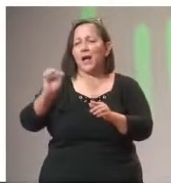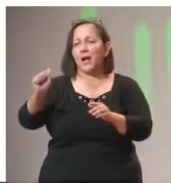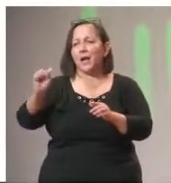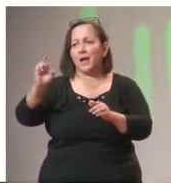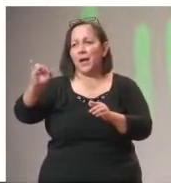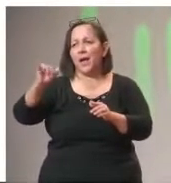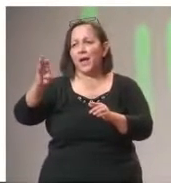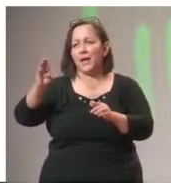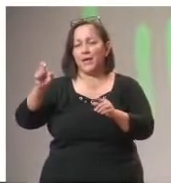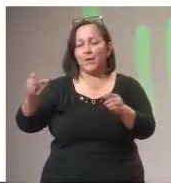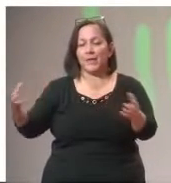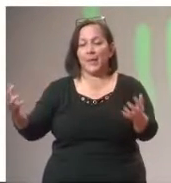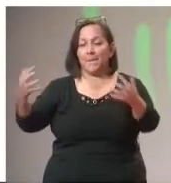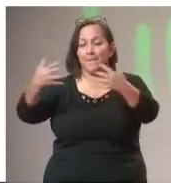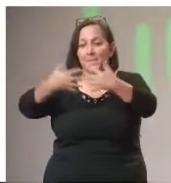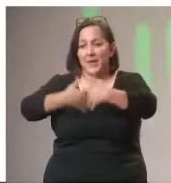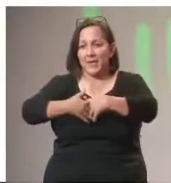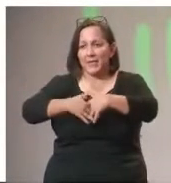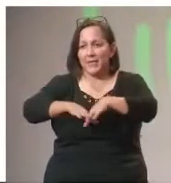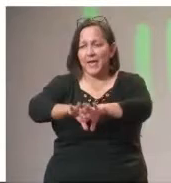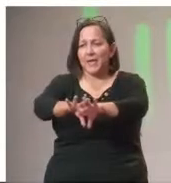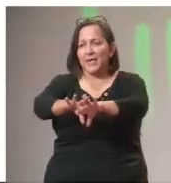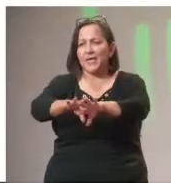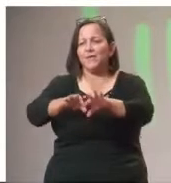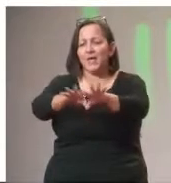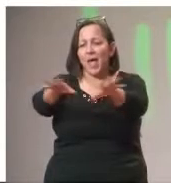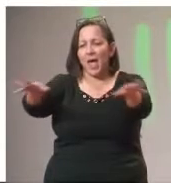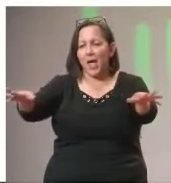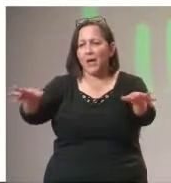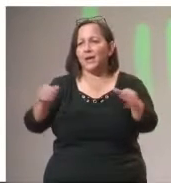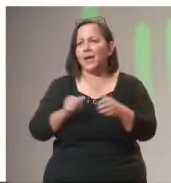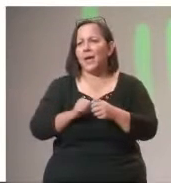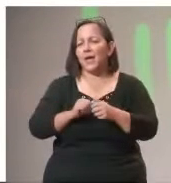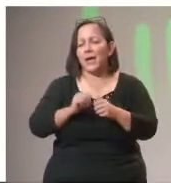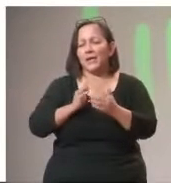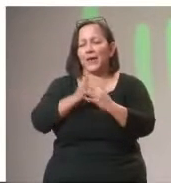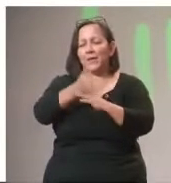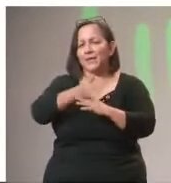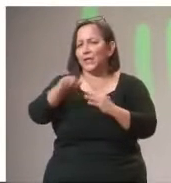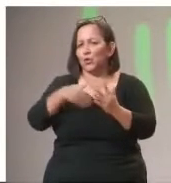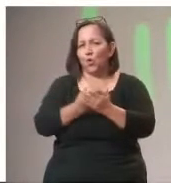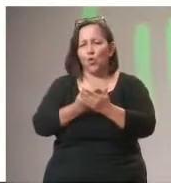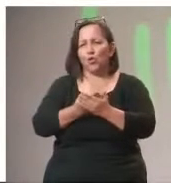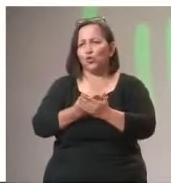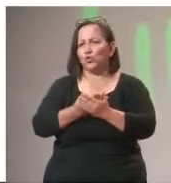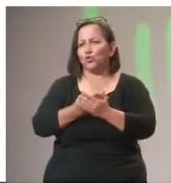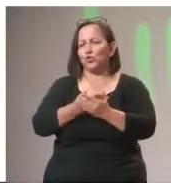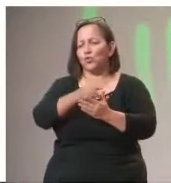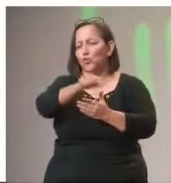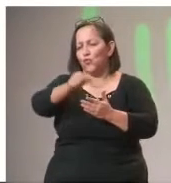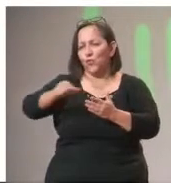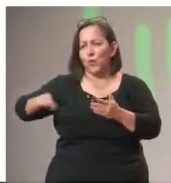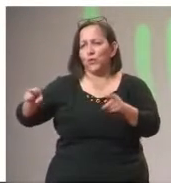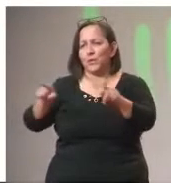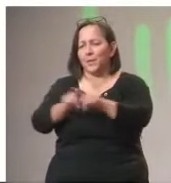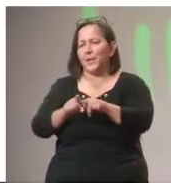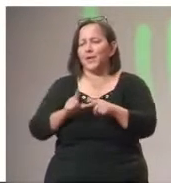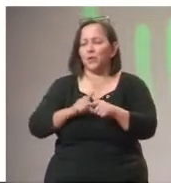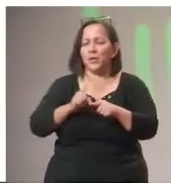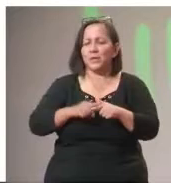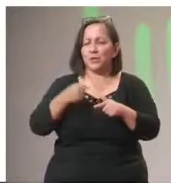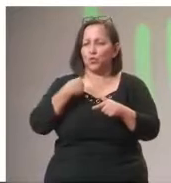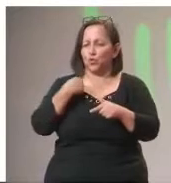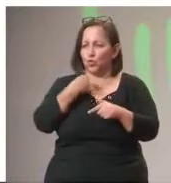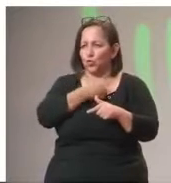acueducto y viajan a través de él y viajan a través de los acuíferos. Y entonces lo que hicimos fue tratar de entender cuál es